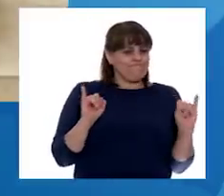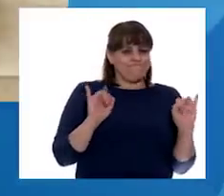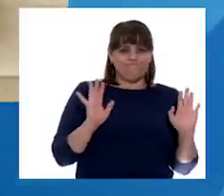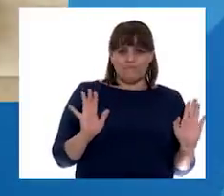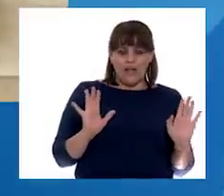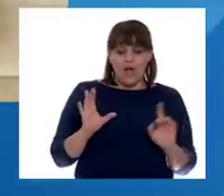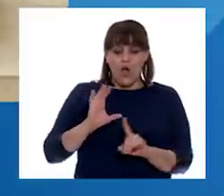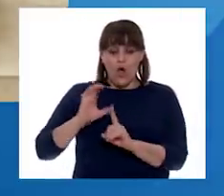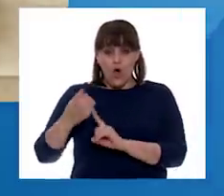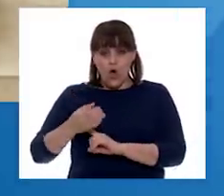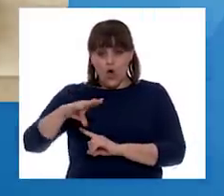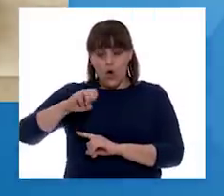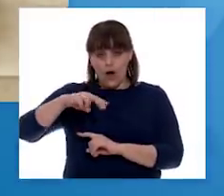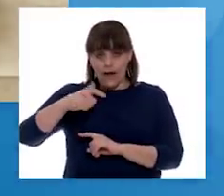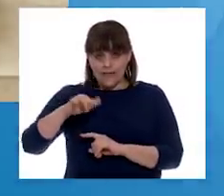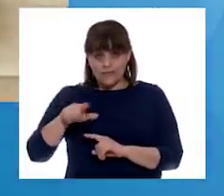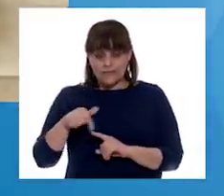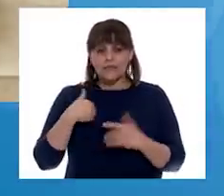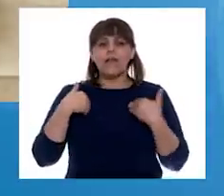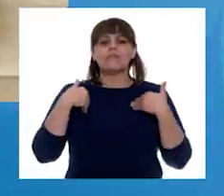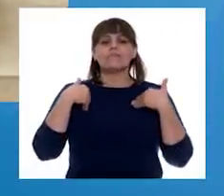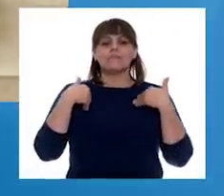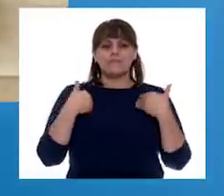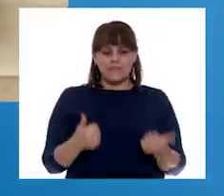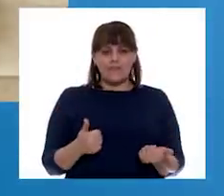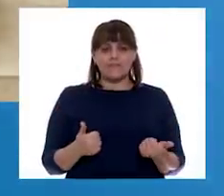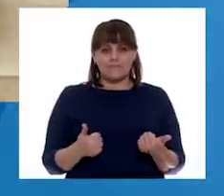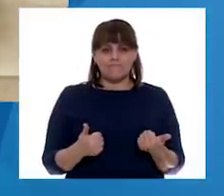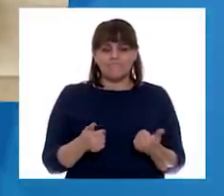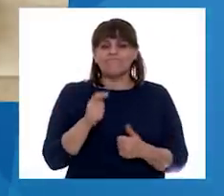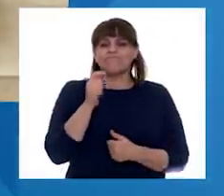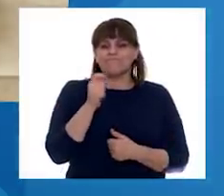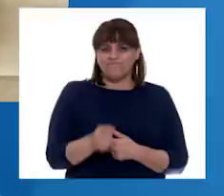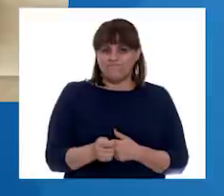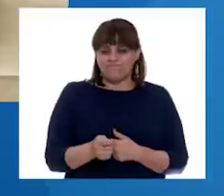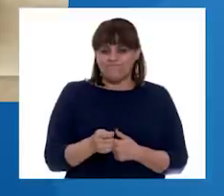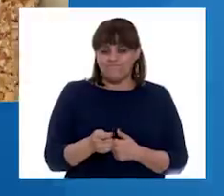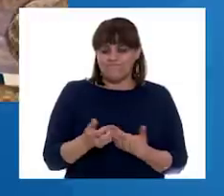Congreso finalmente comprendía el costo de la división.